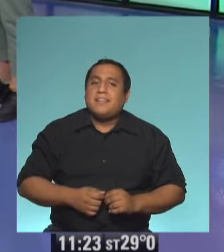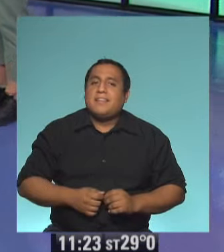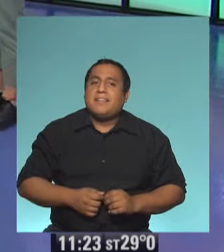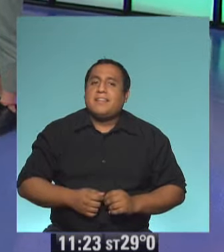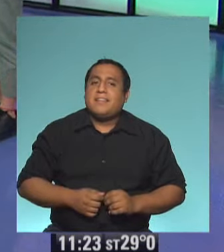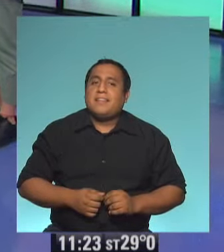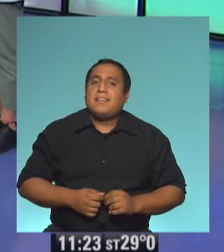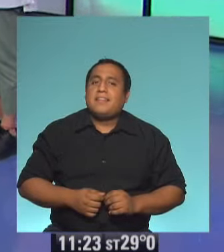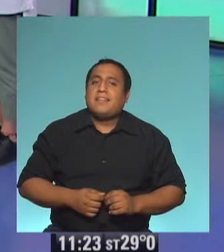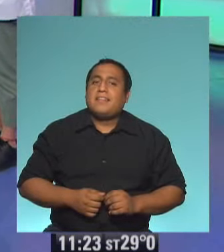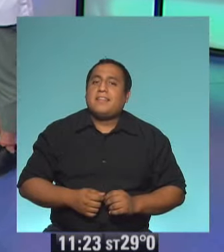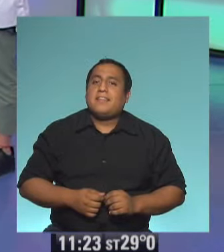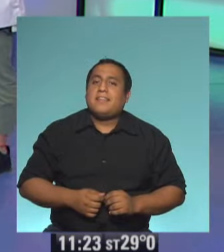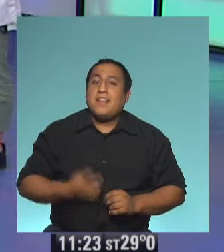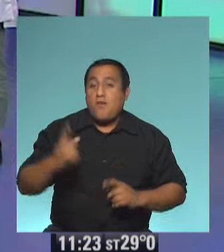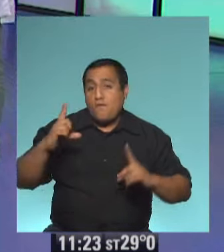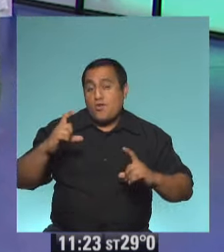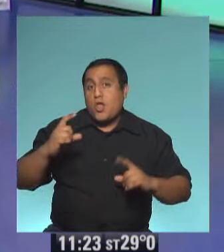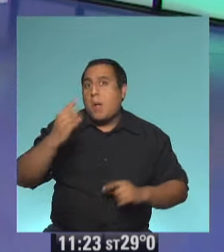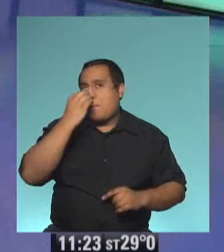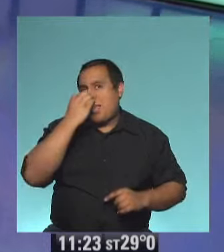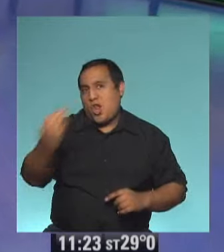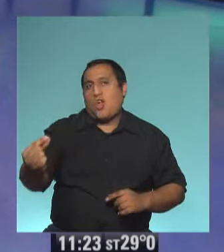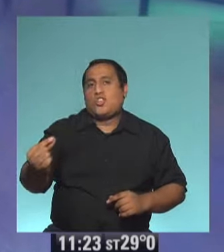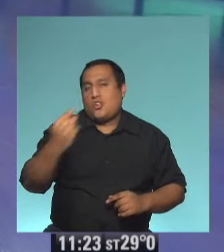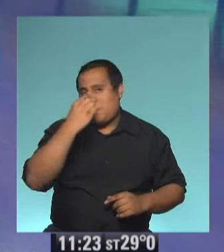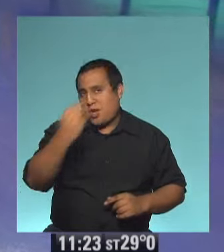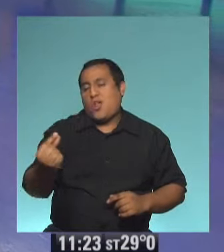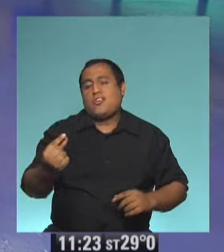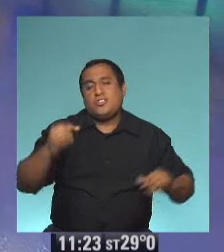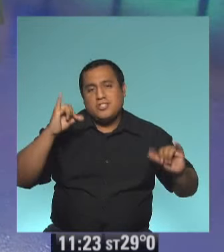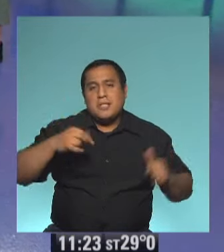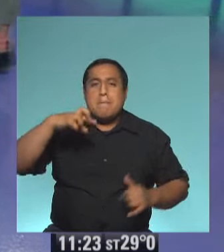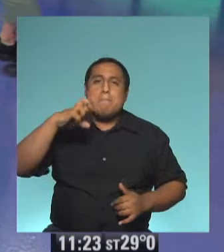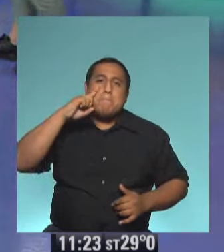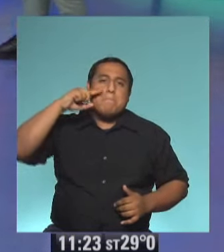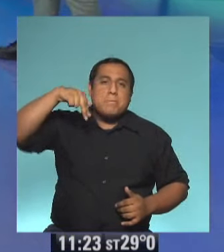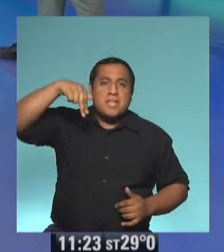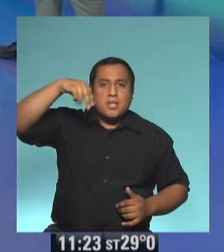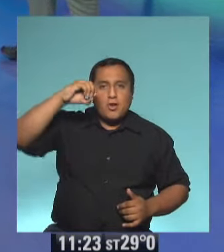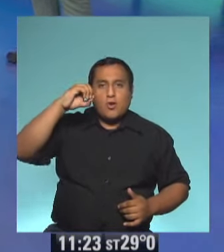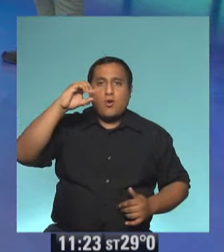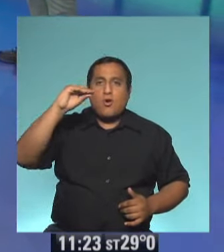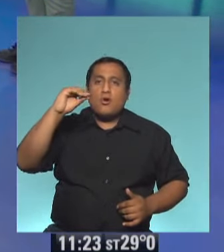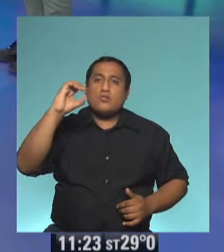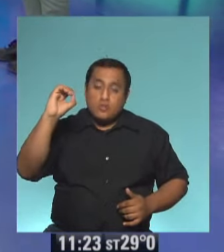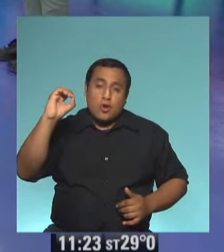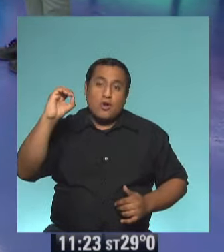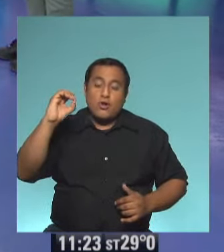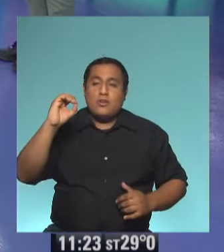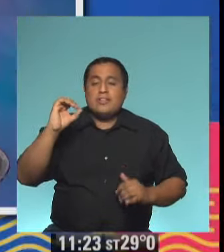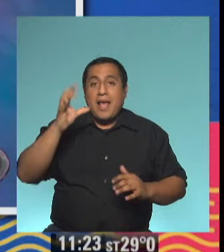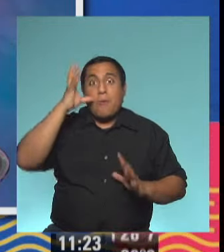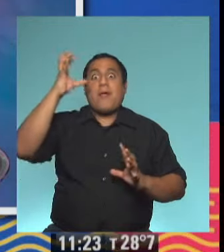¿Qué? Ahí aparece la foto y de todo. De Pinocho, claro. Exactamente. Ay, mira, ¿se acuerdan? ¿Qué tal? Esa vez